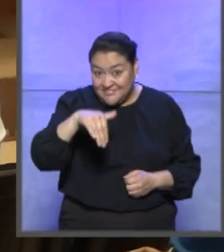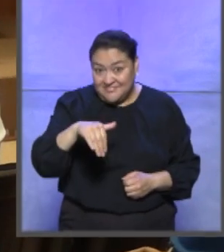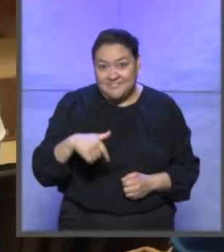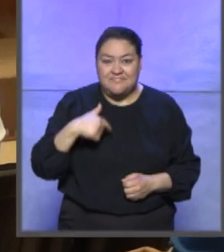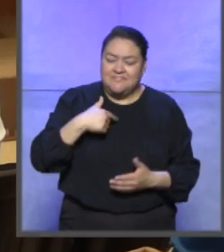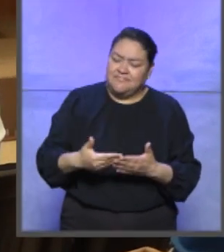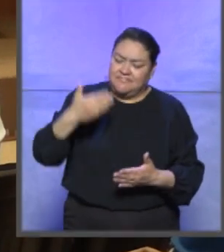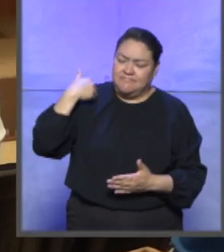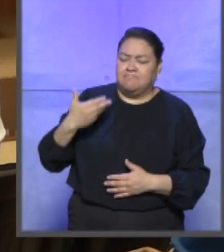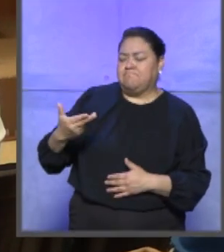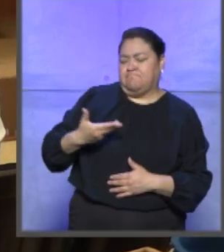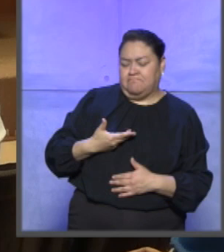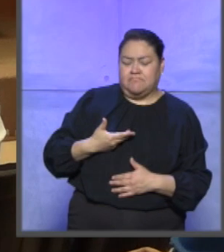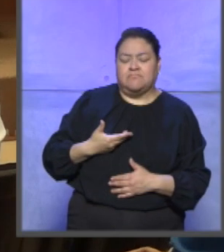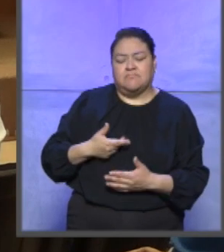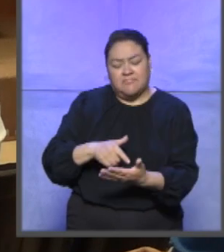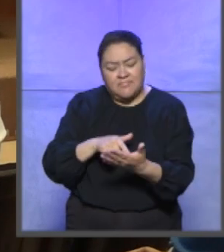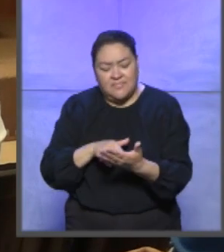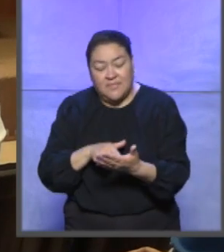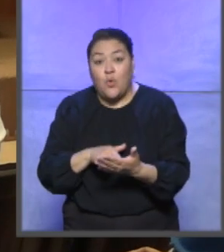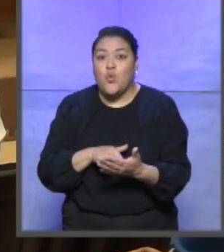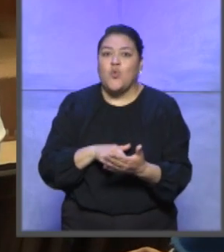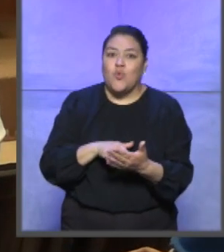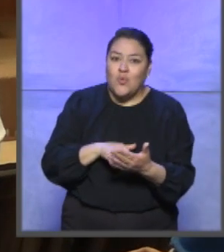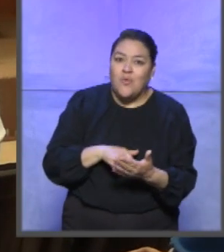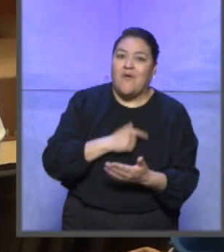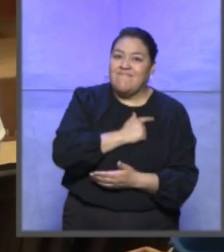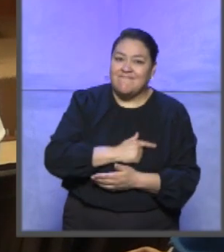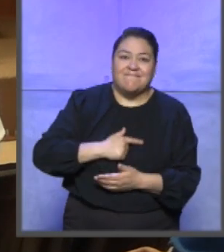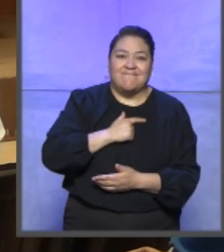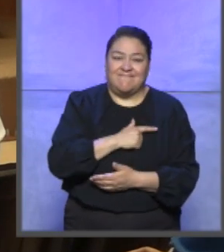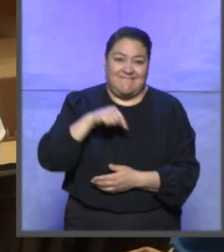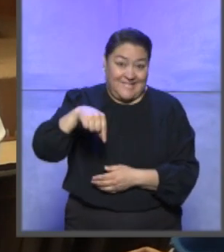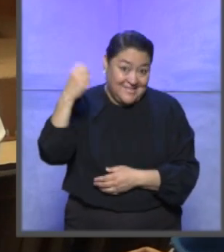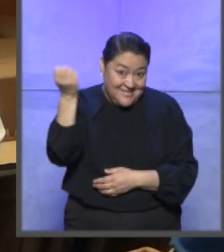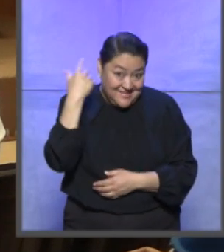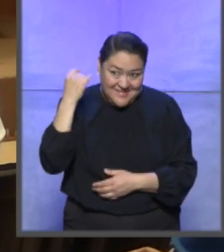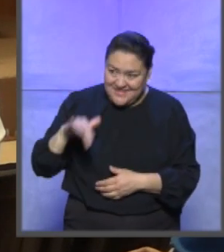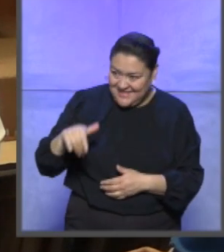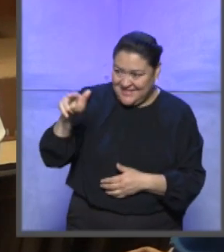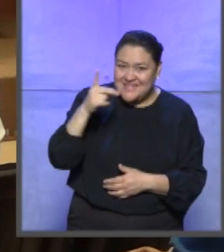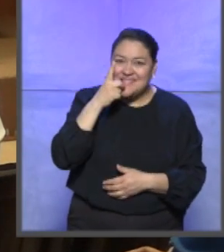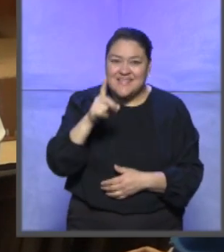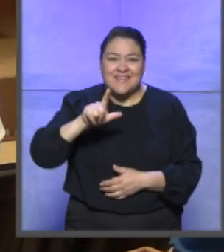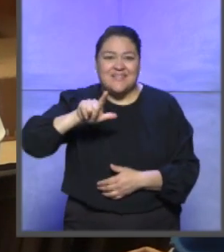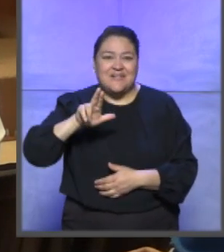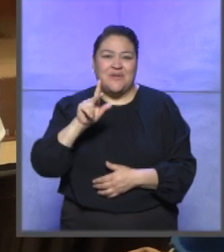De verdad, cuando se me propuso este evento, que como bien señalaba la